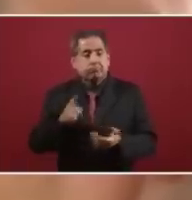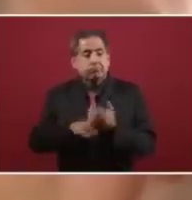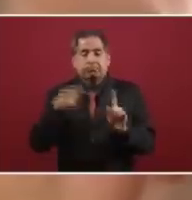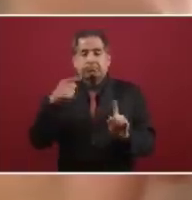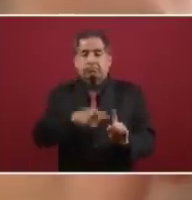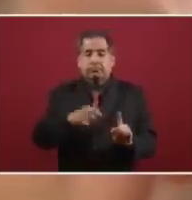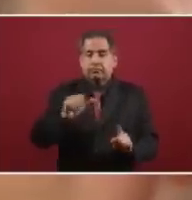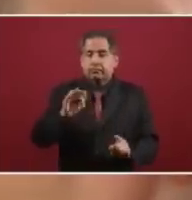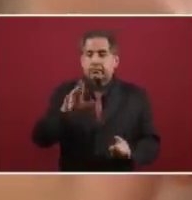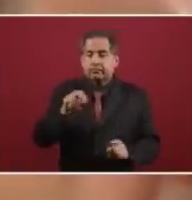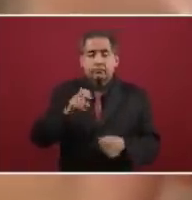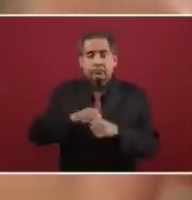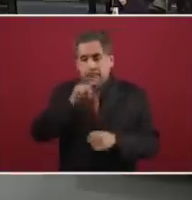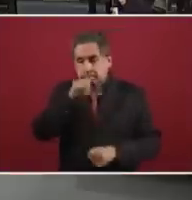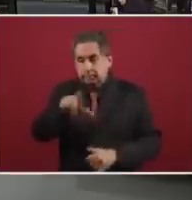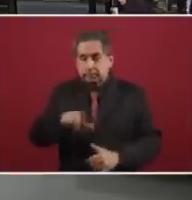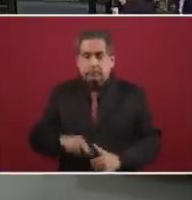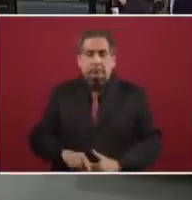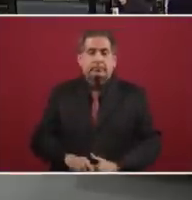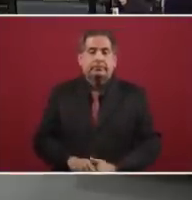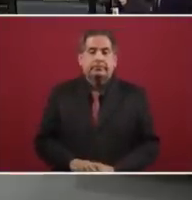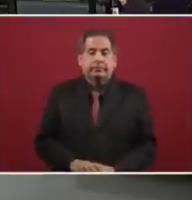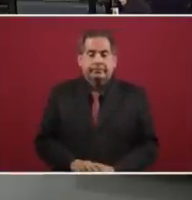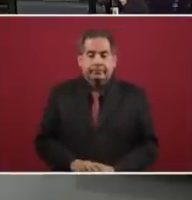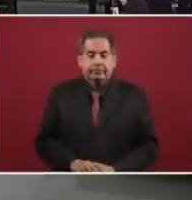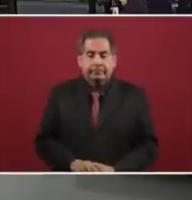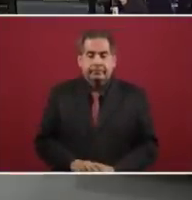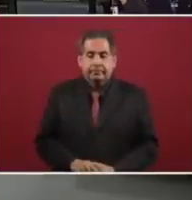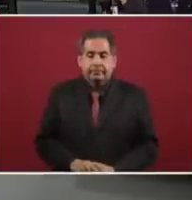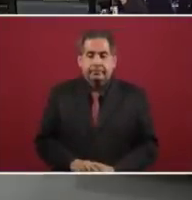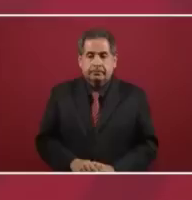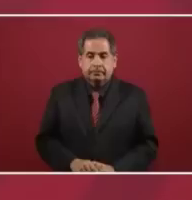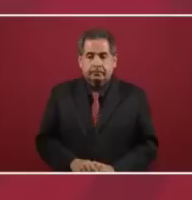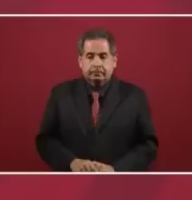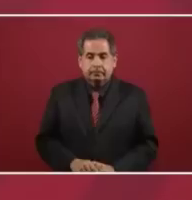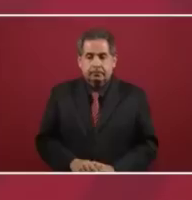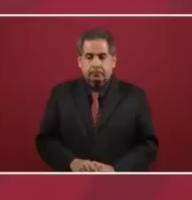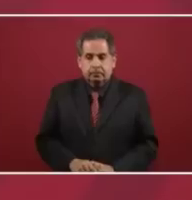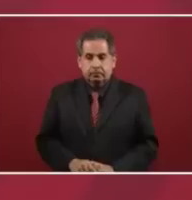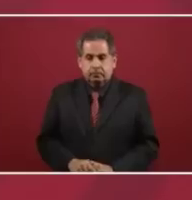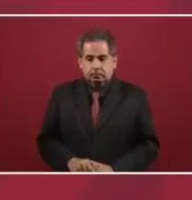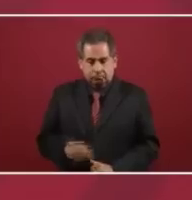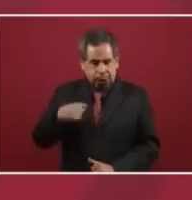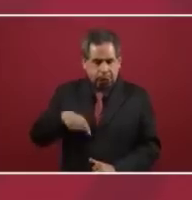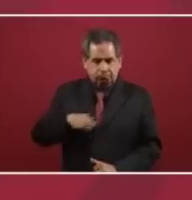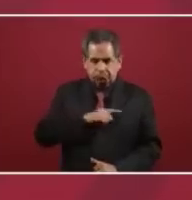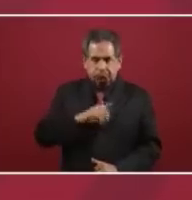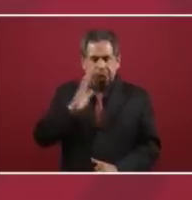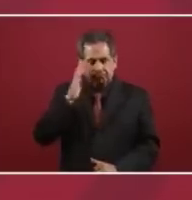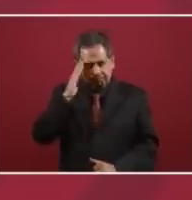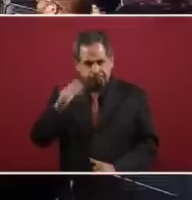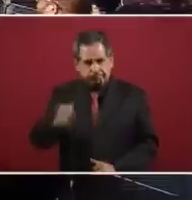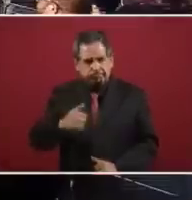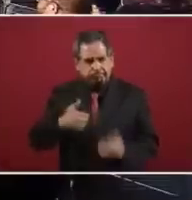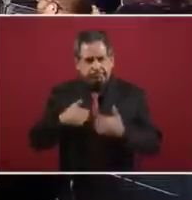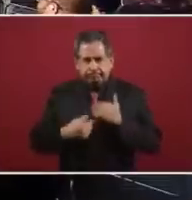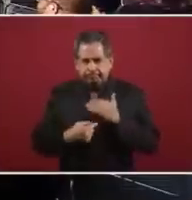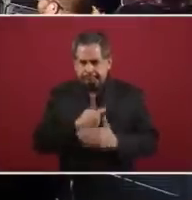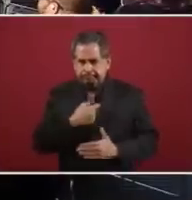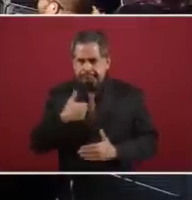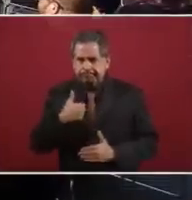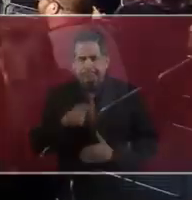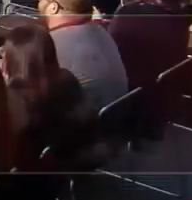en jalisco mire este nosotros estamos enterados de todo lo que